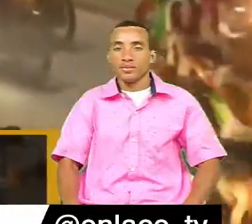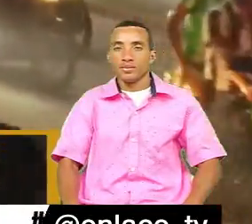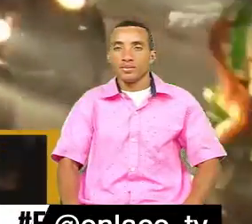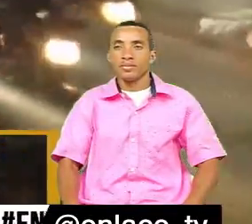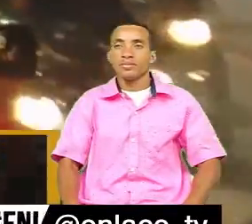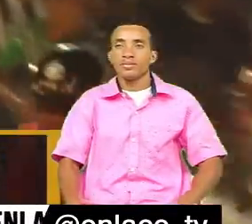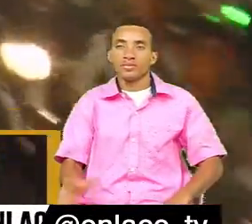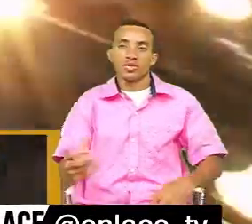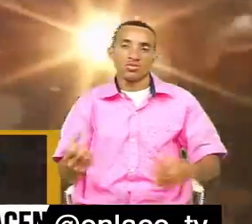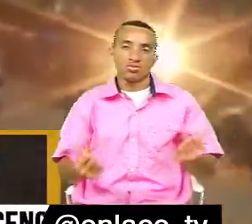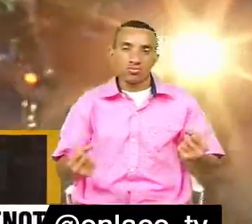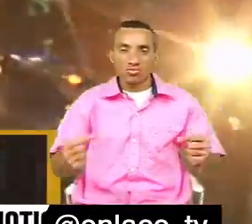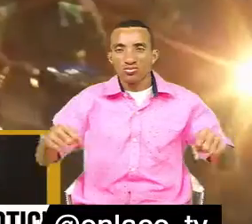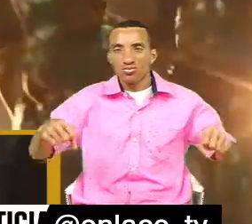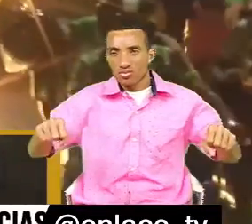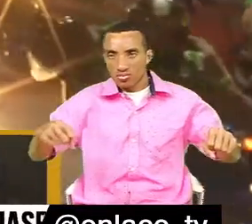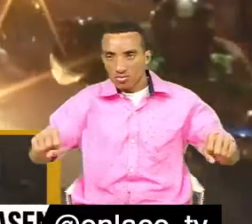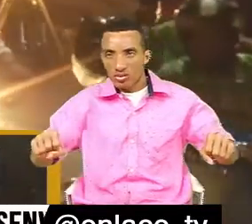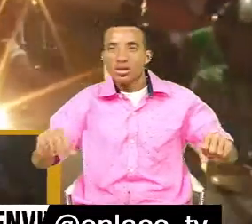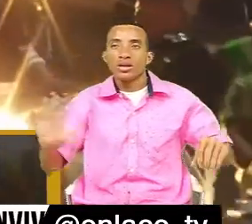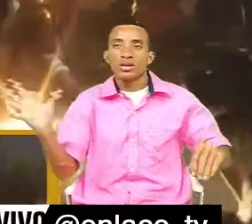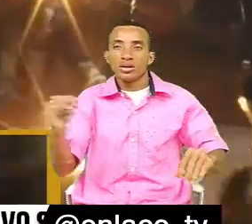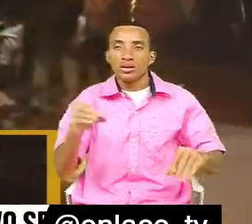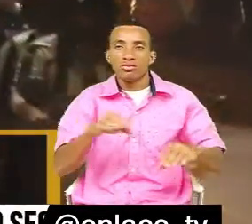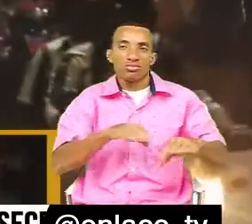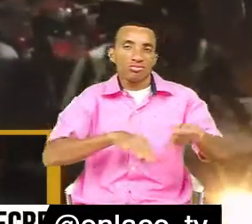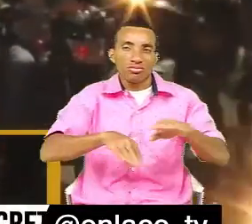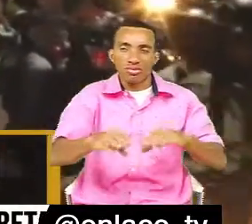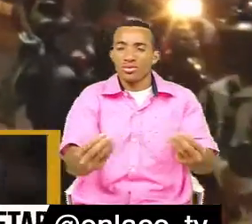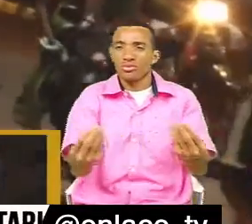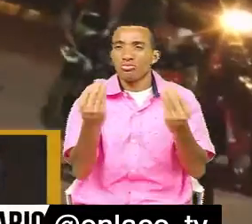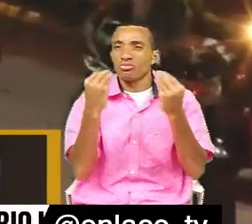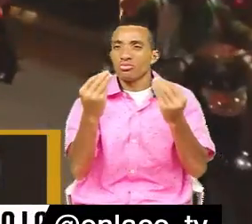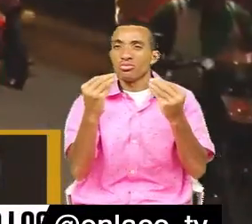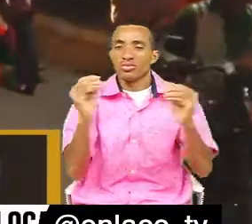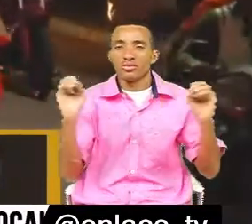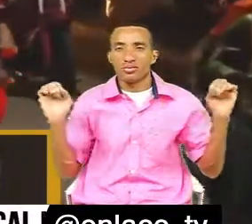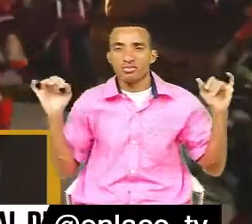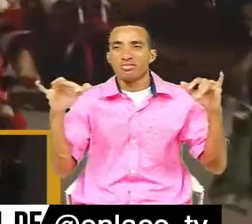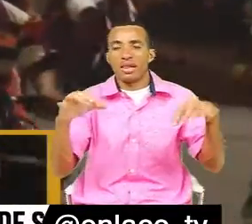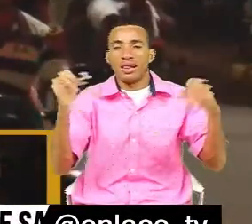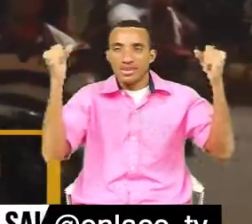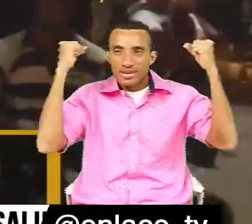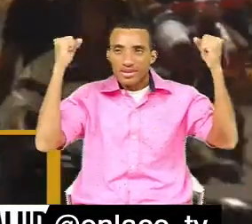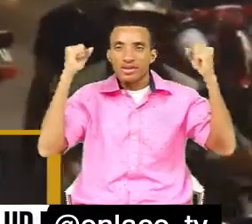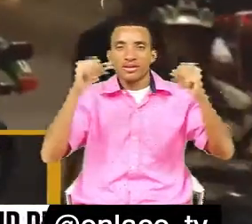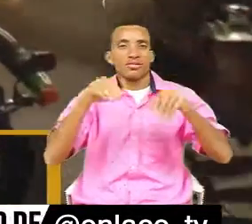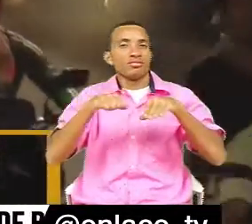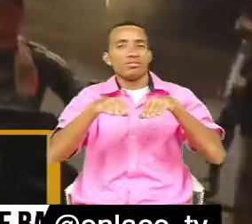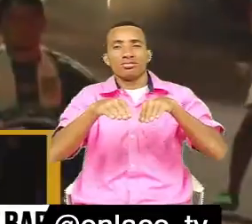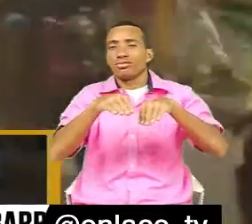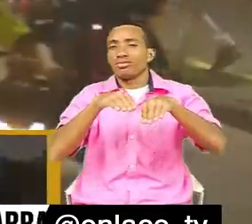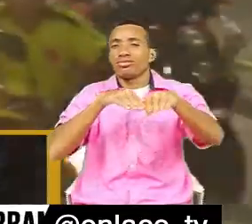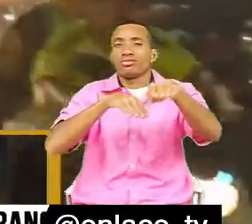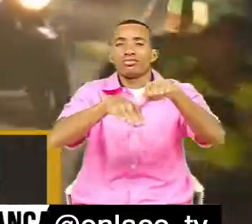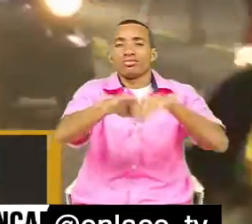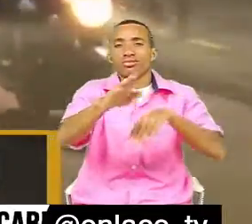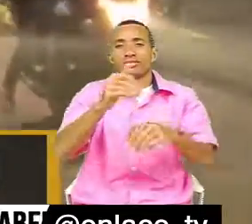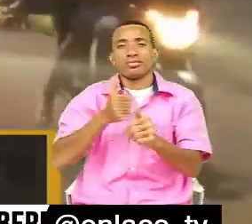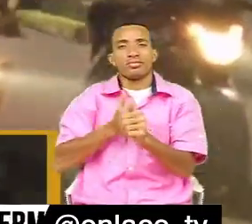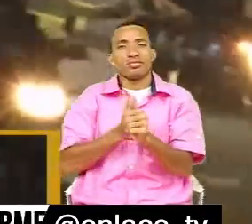Con sus vehículos y velocípedos, decenas de aficionados al buen fútbol emprendieron una caravana por diferentes vías de Barranca Bermeja.